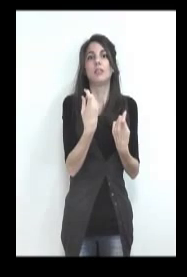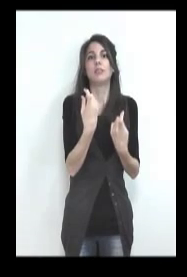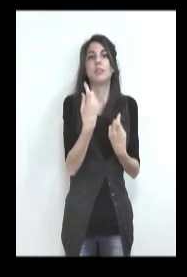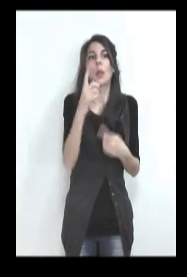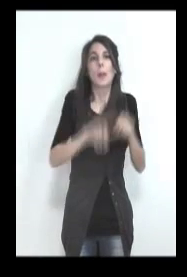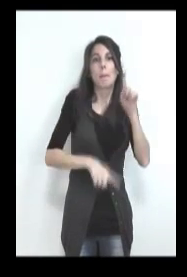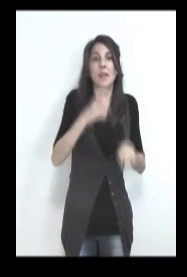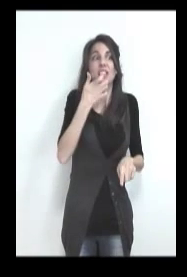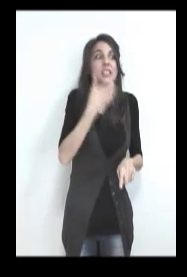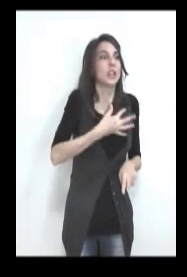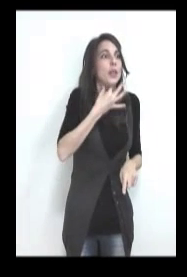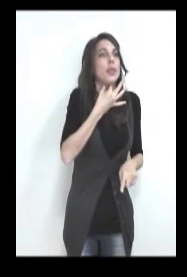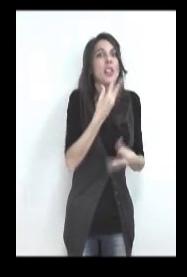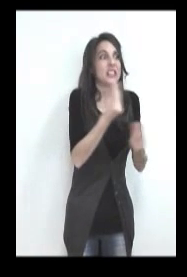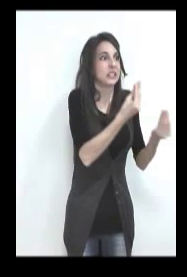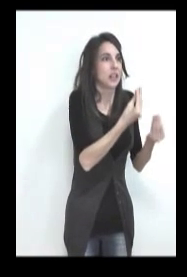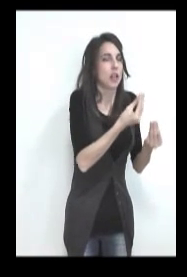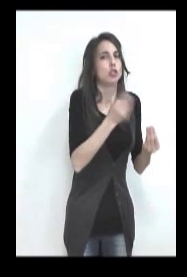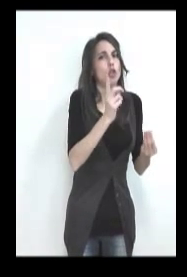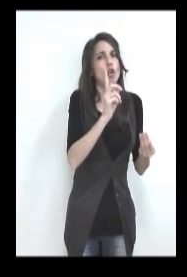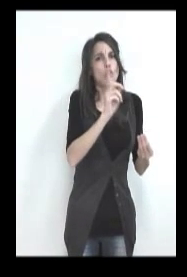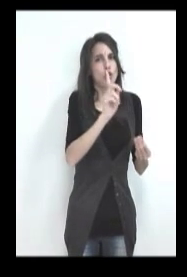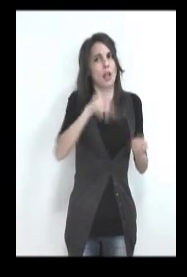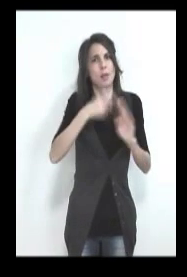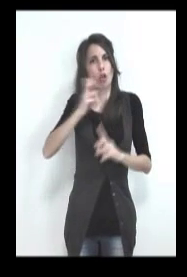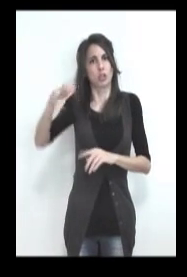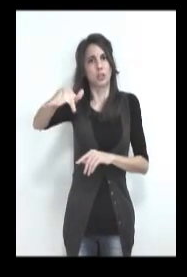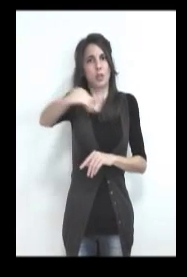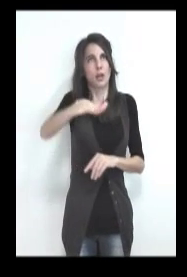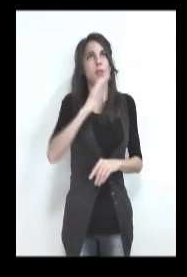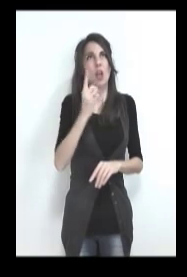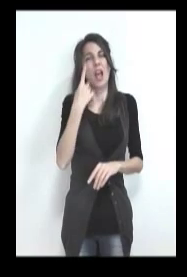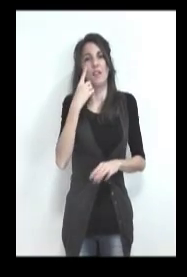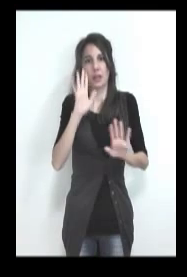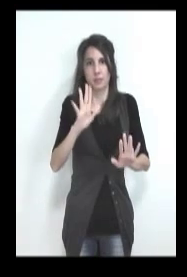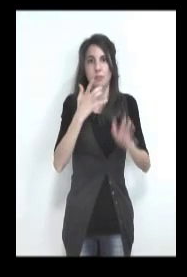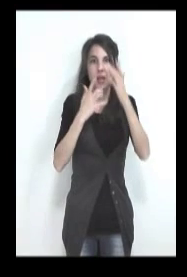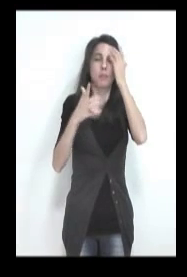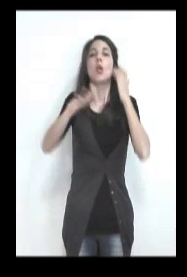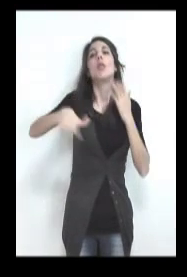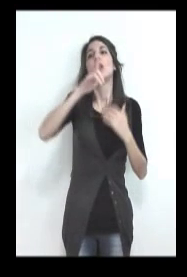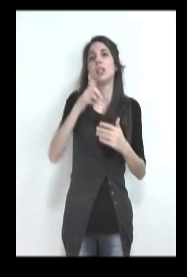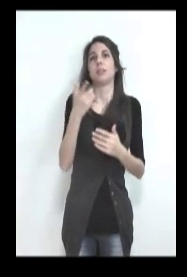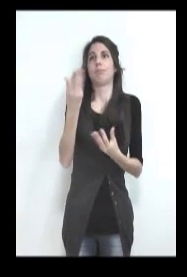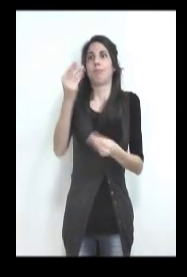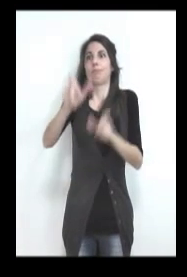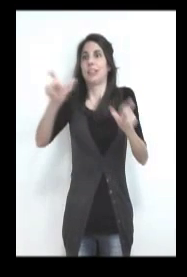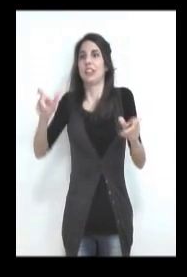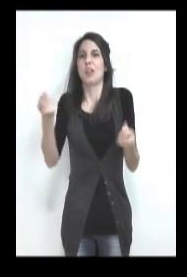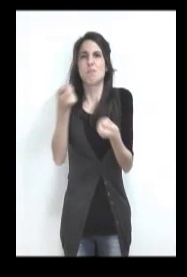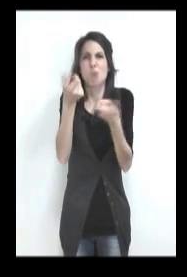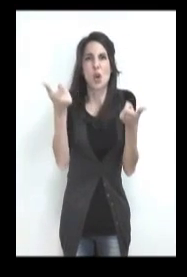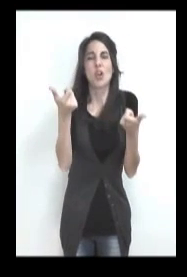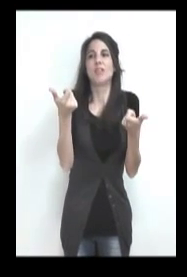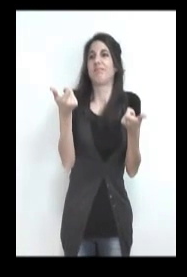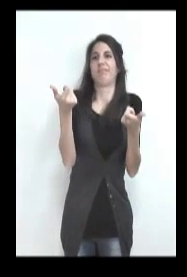hay densidad, ¿verdad? De cualquier manera, lo de la densidad tiene razón, no tiene sentido en espacios muy despoblados, en espacios muy tal, es muy complicado, no es que